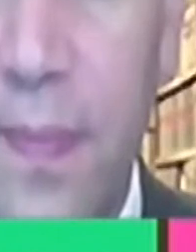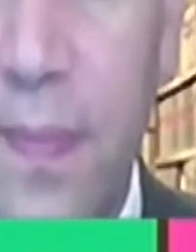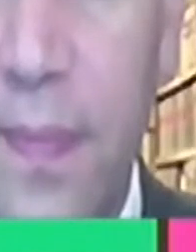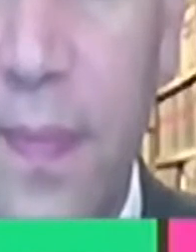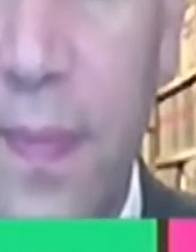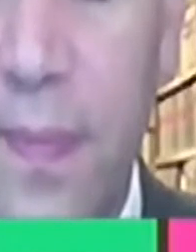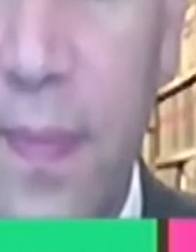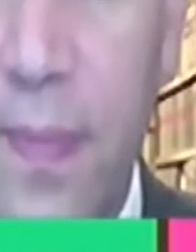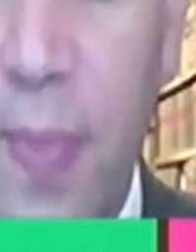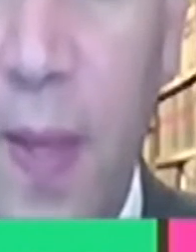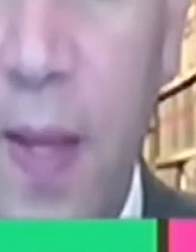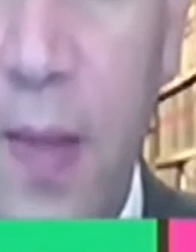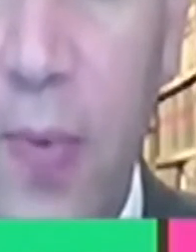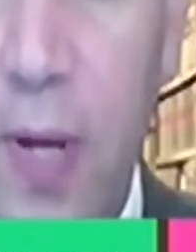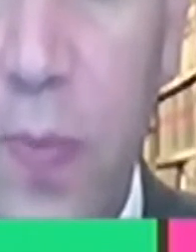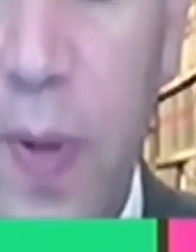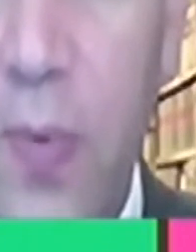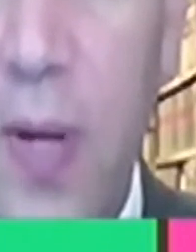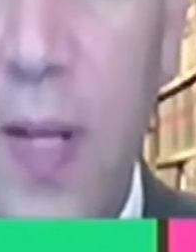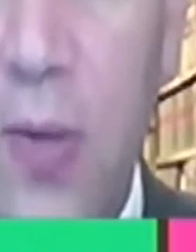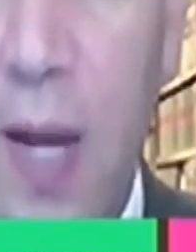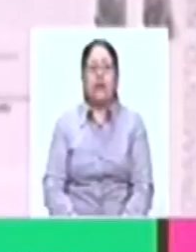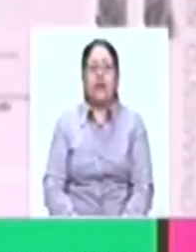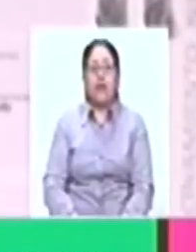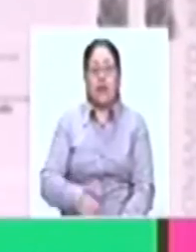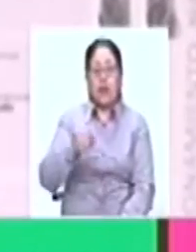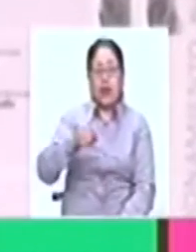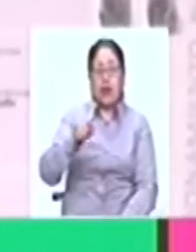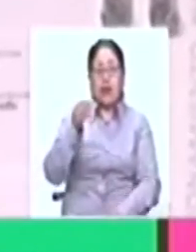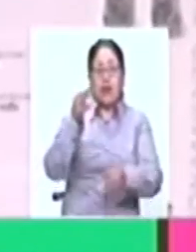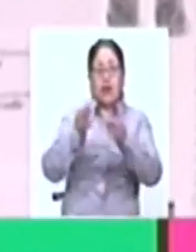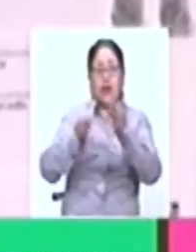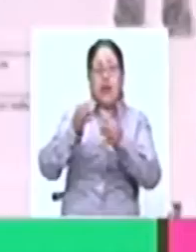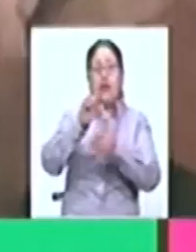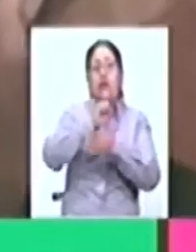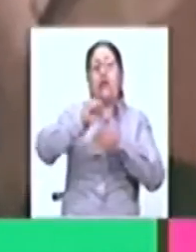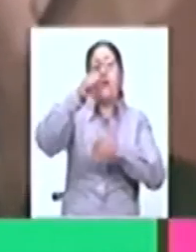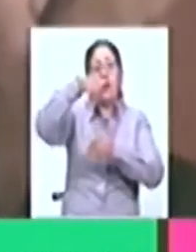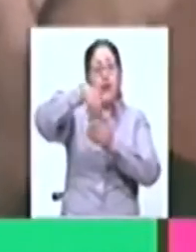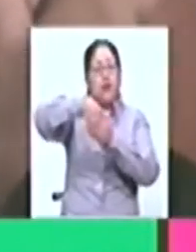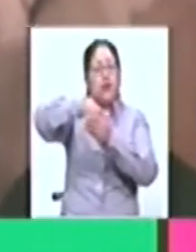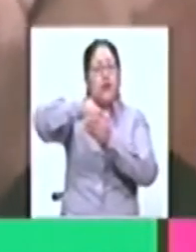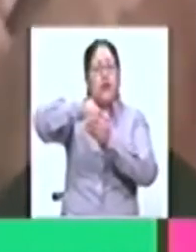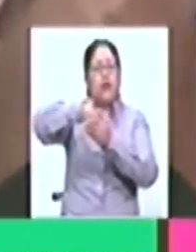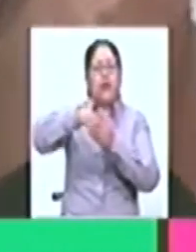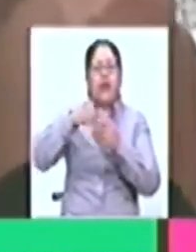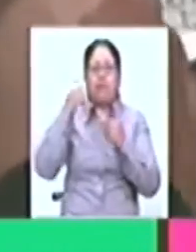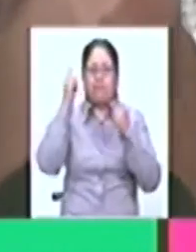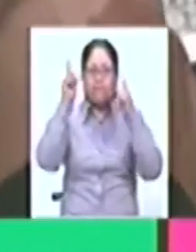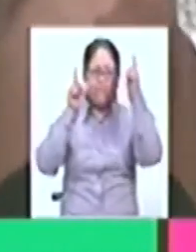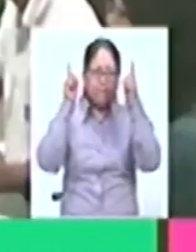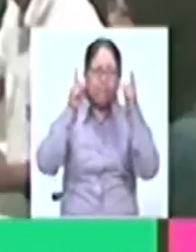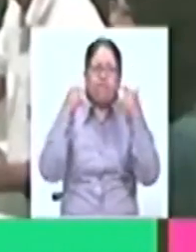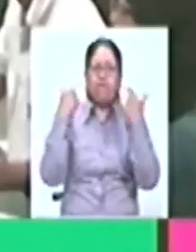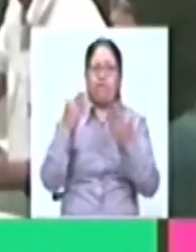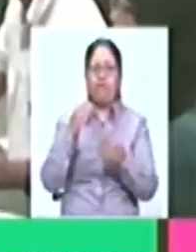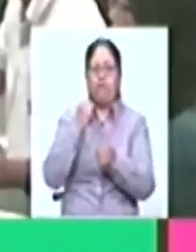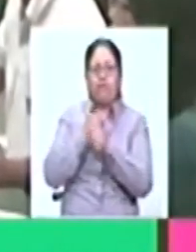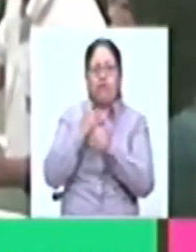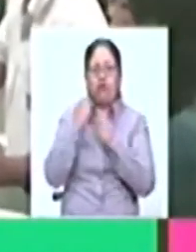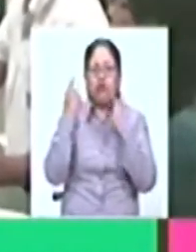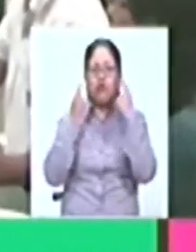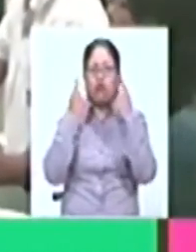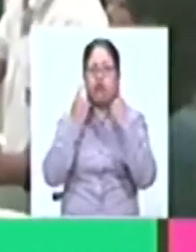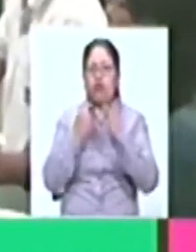subnacionales no temas como electoral ha trabajado en el presupuesto con una lógica de austeridad por lo tanto